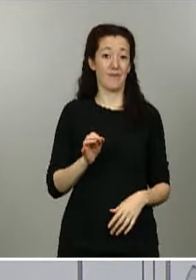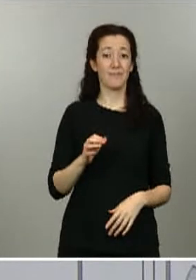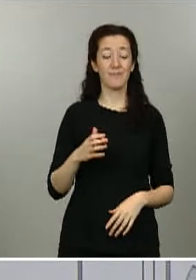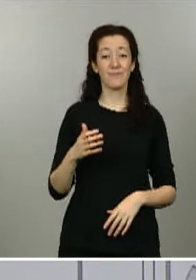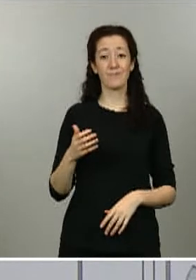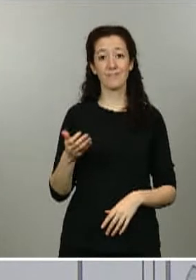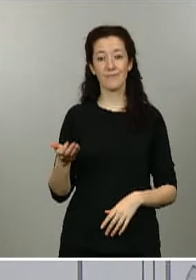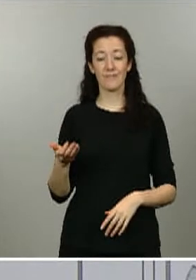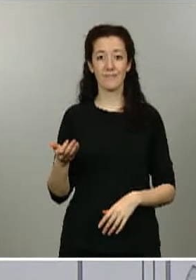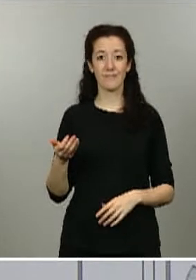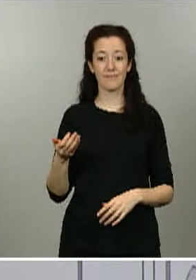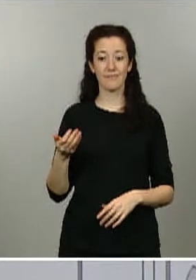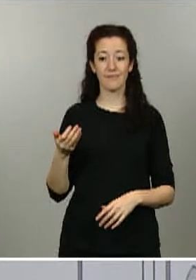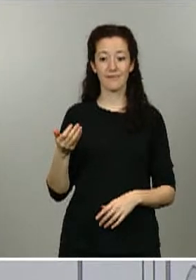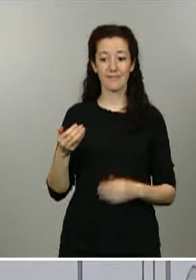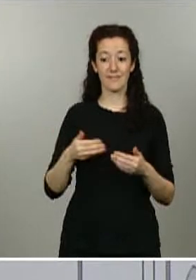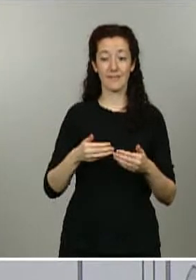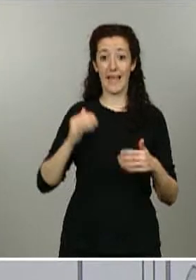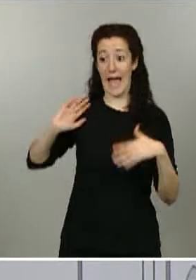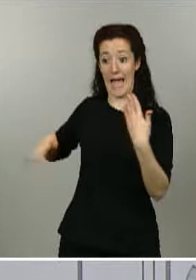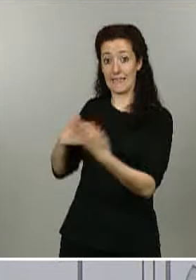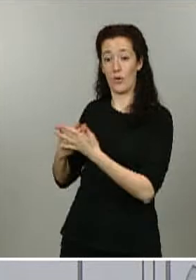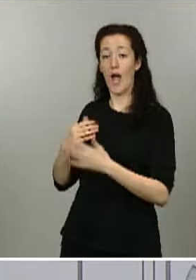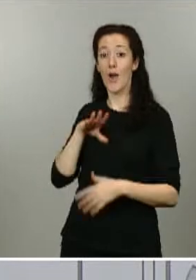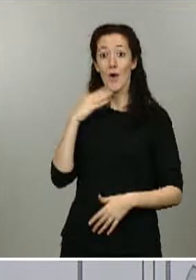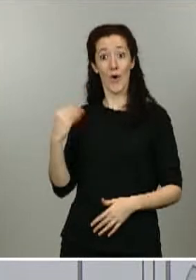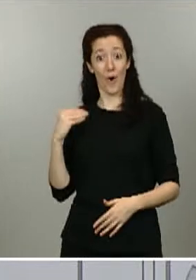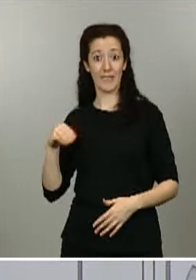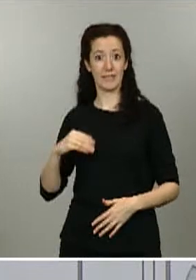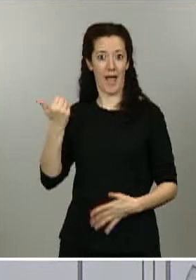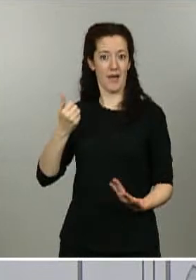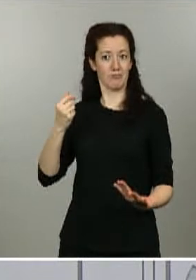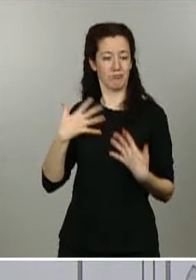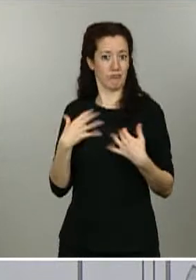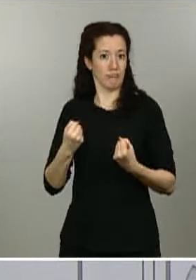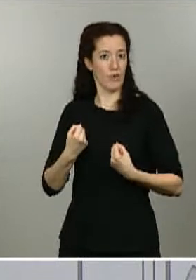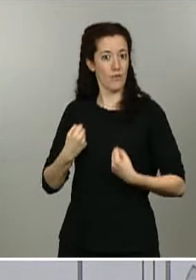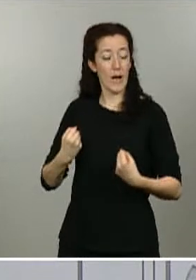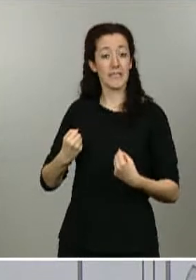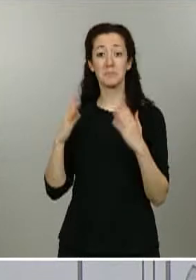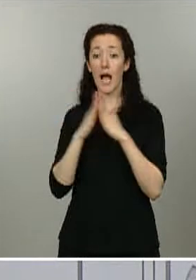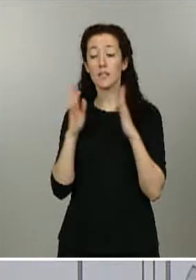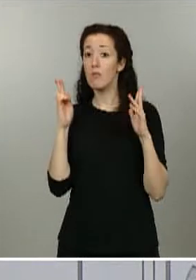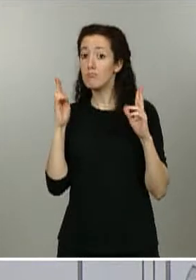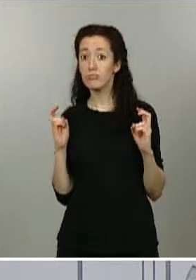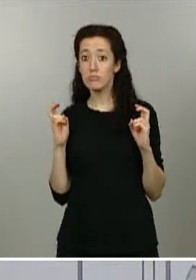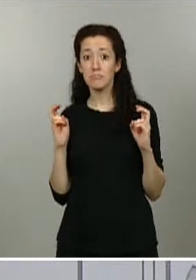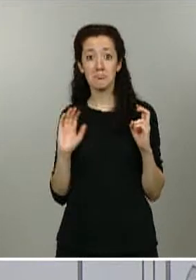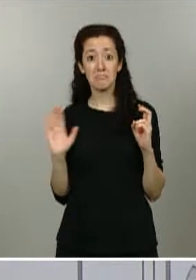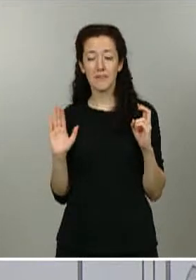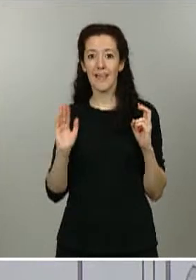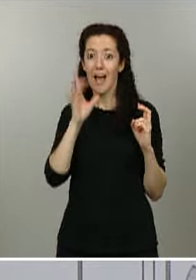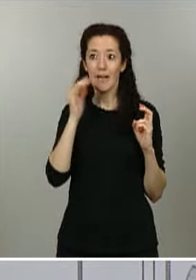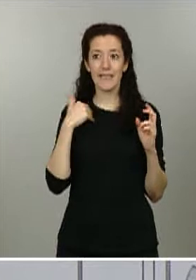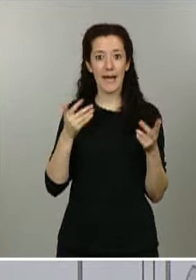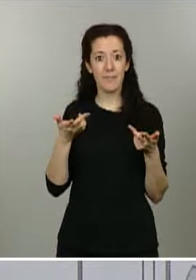ahora se quedaban en casa, ahora están volviendo a ser atendidos e ingresados incluso en los hospitales cuando se considera así adecuado por parte